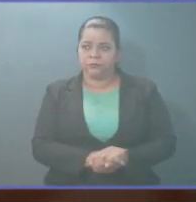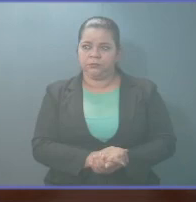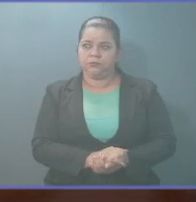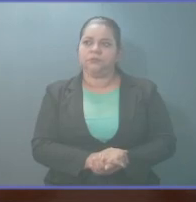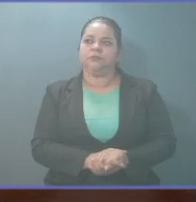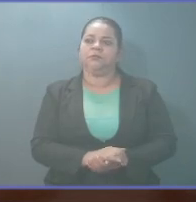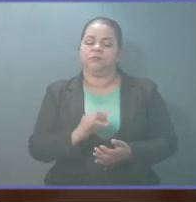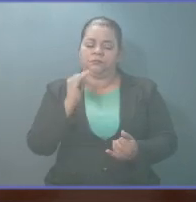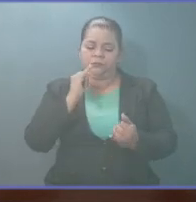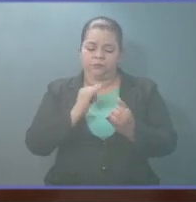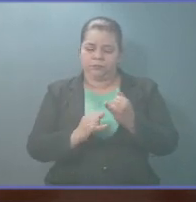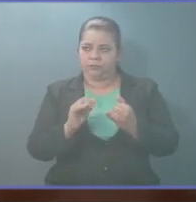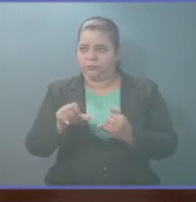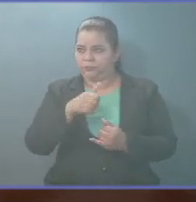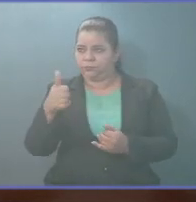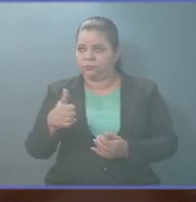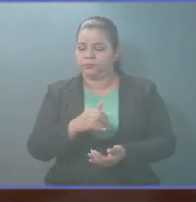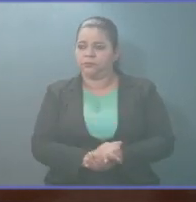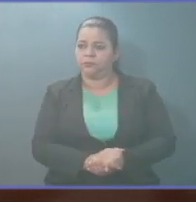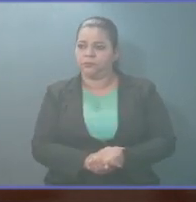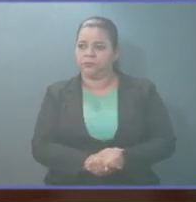que está hablando el